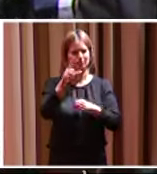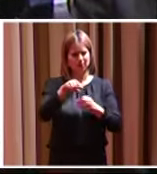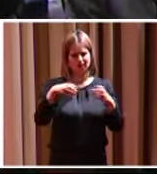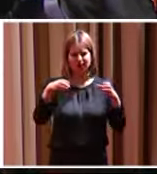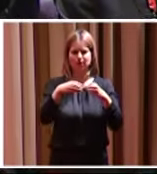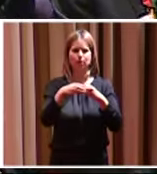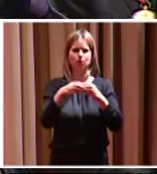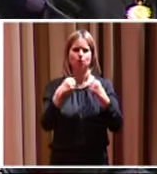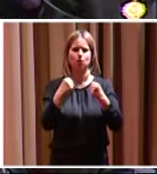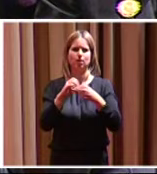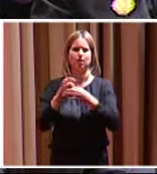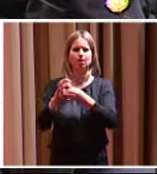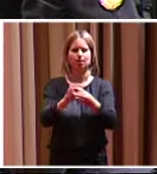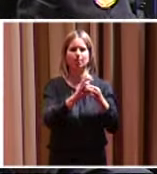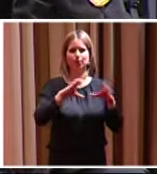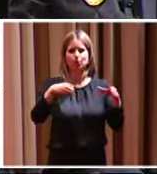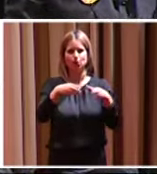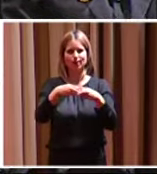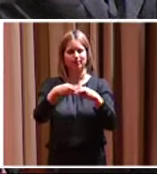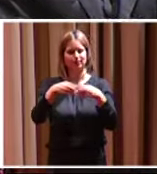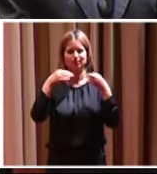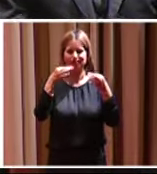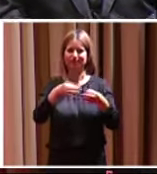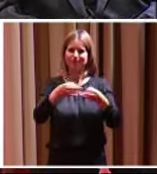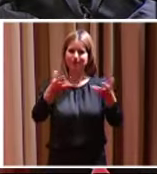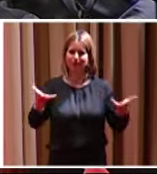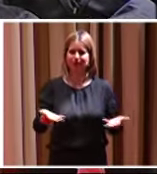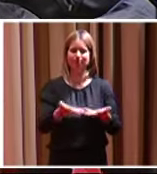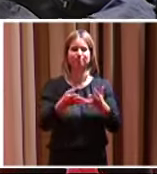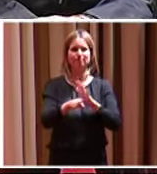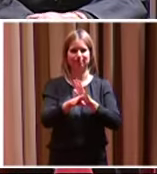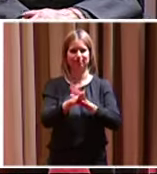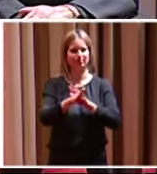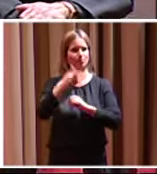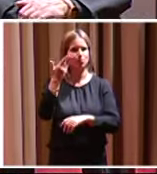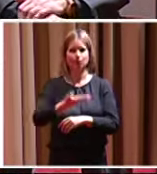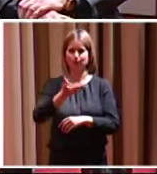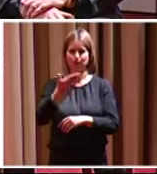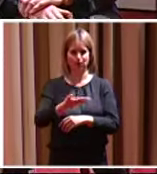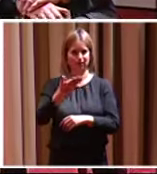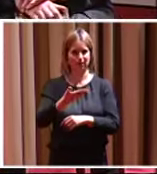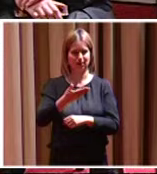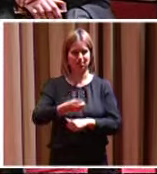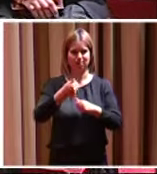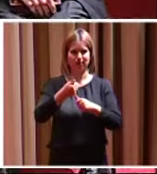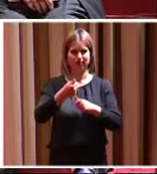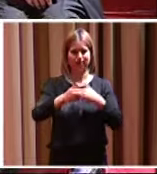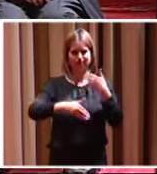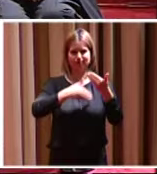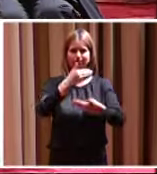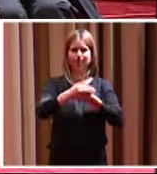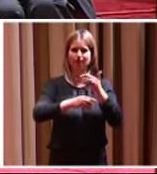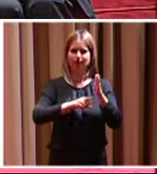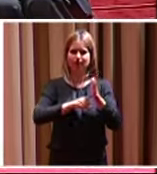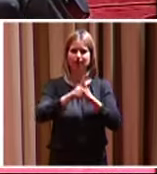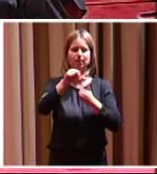fuerza colectiva que siempre empuja y es importante, que impulsa el avance